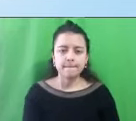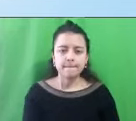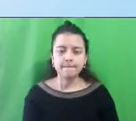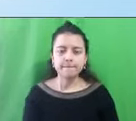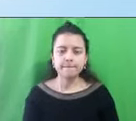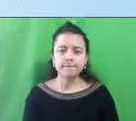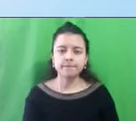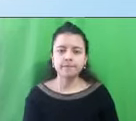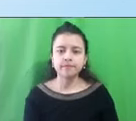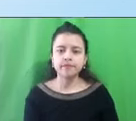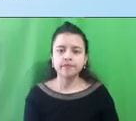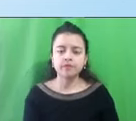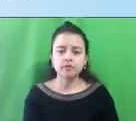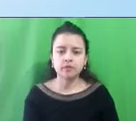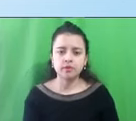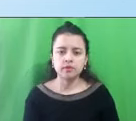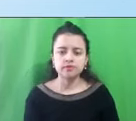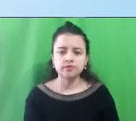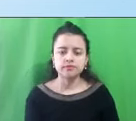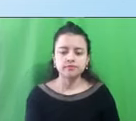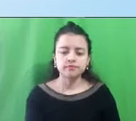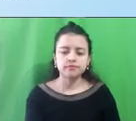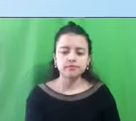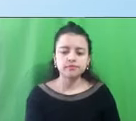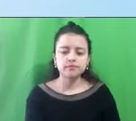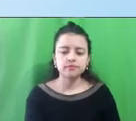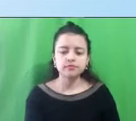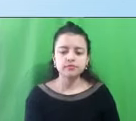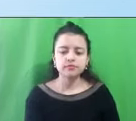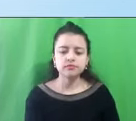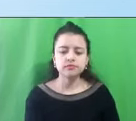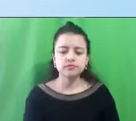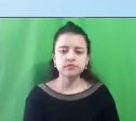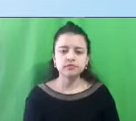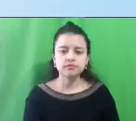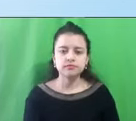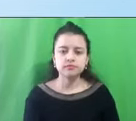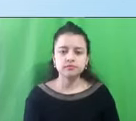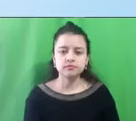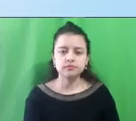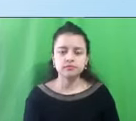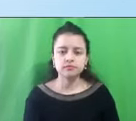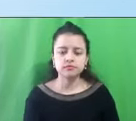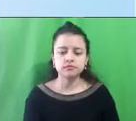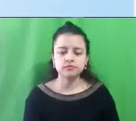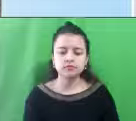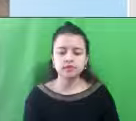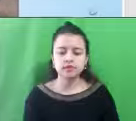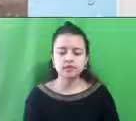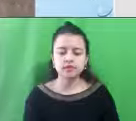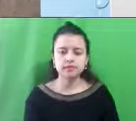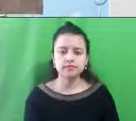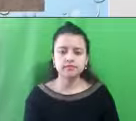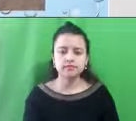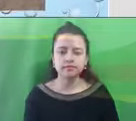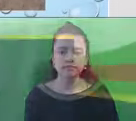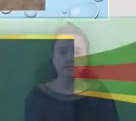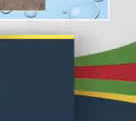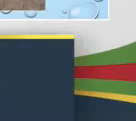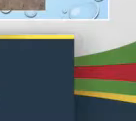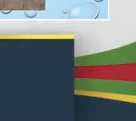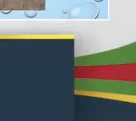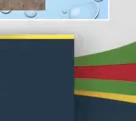Siguiente. Una de las tareas que, como les digo, hay mil problemas, pero tratamos de